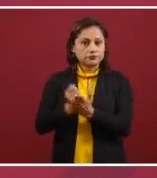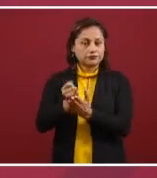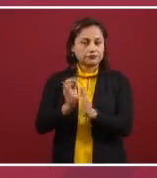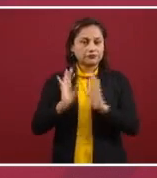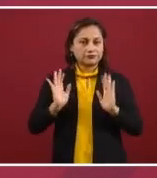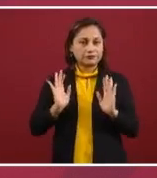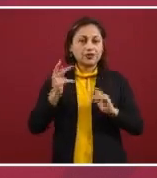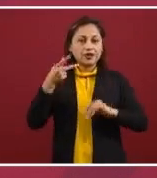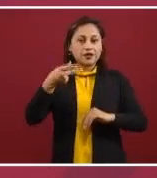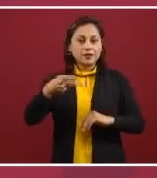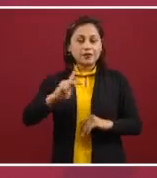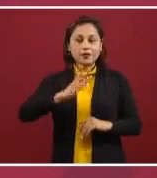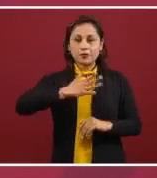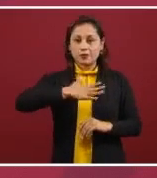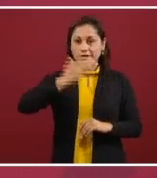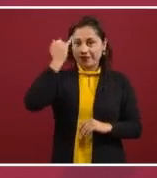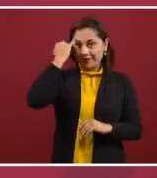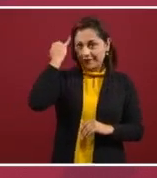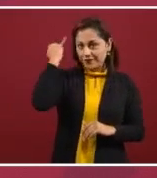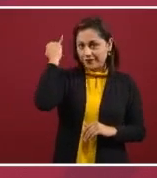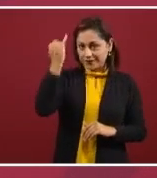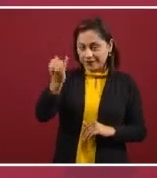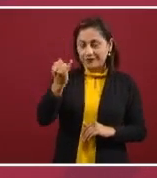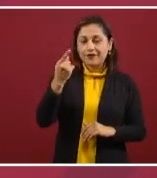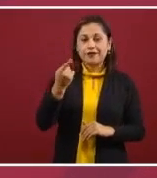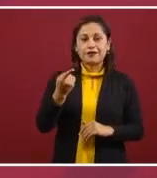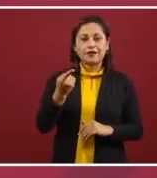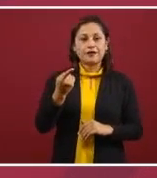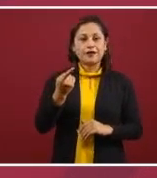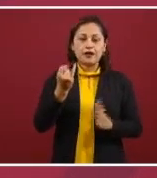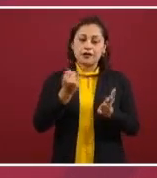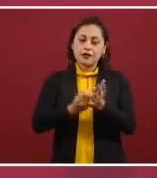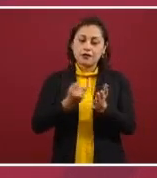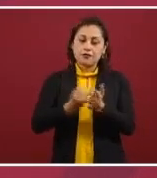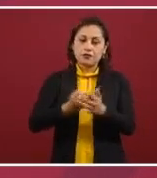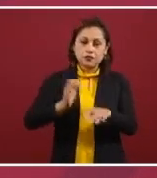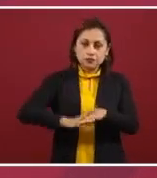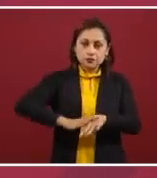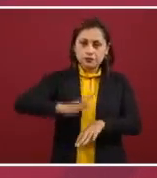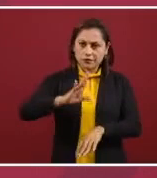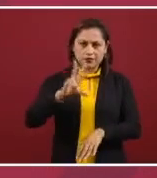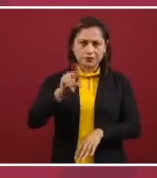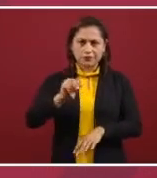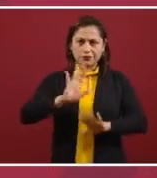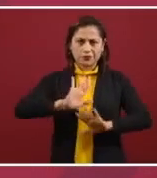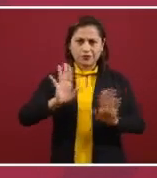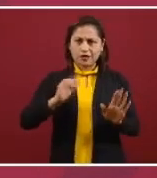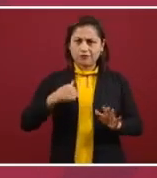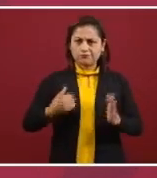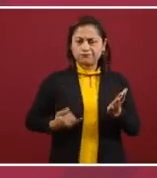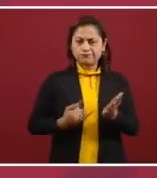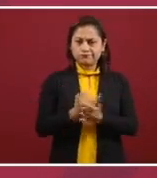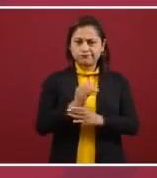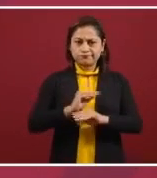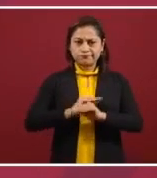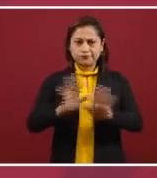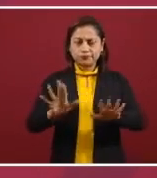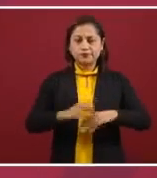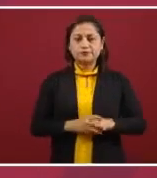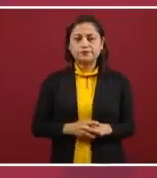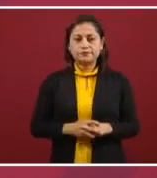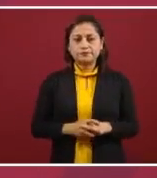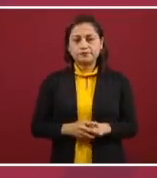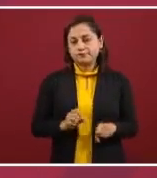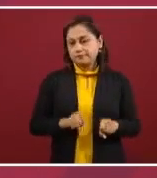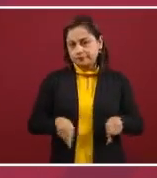no aumentar impuestos. Eso fue muy claro. Lo mismo ahora que está por aprobarse